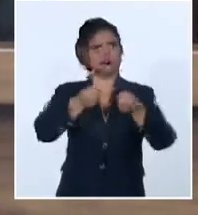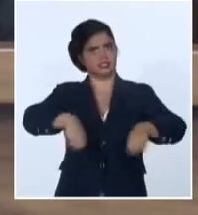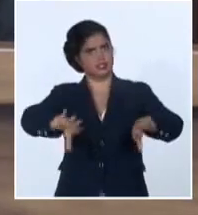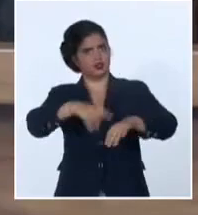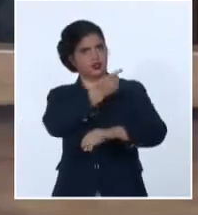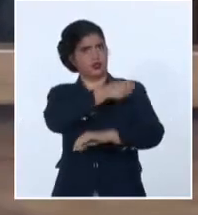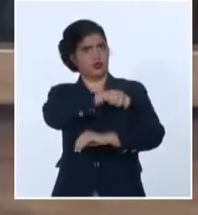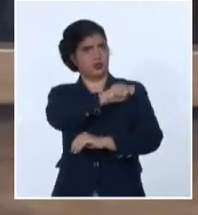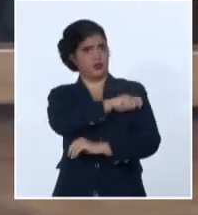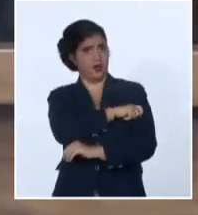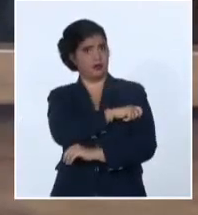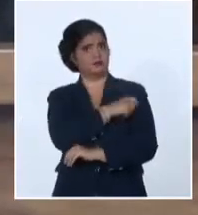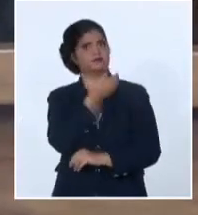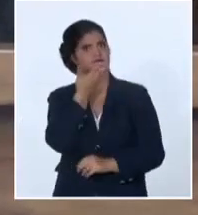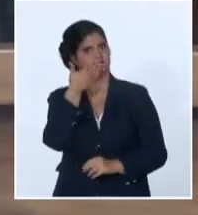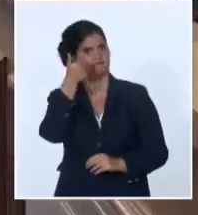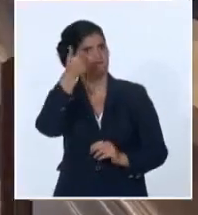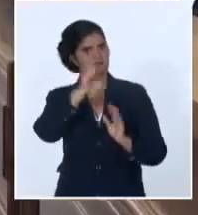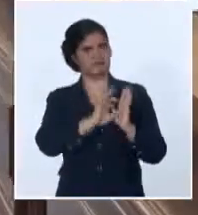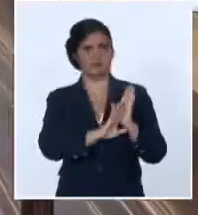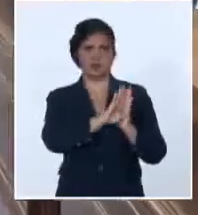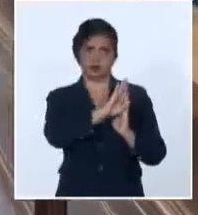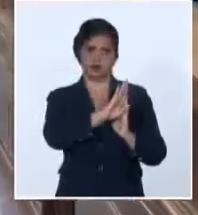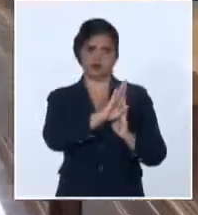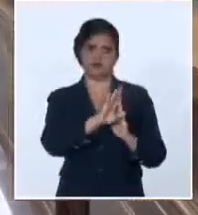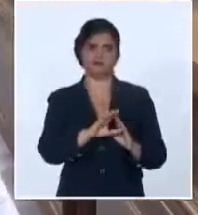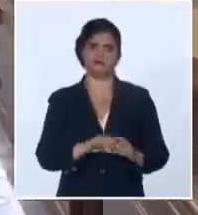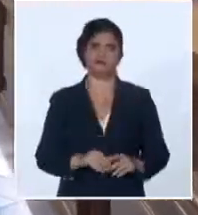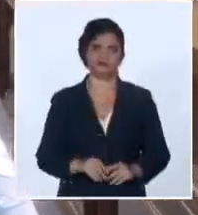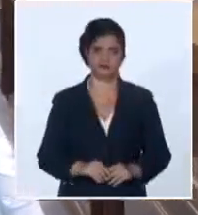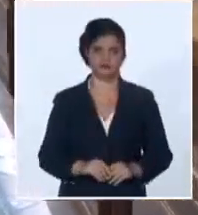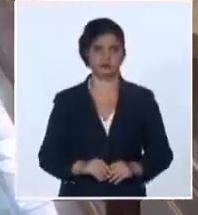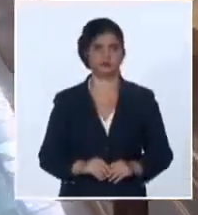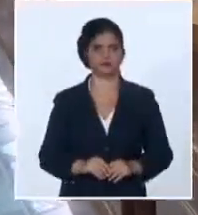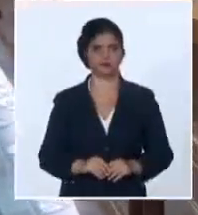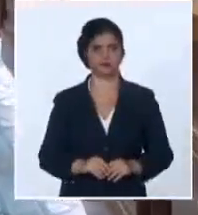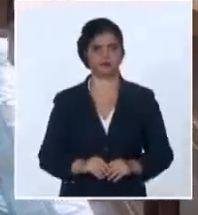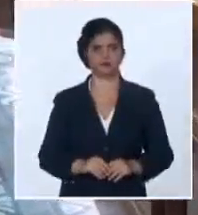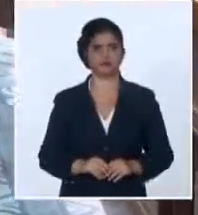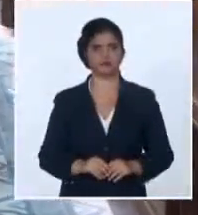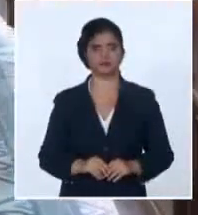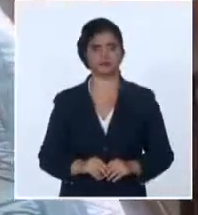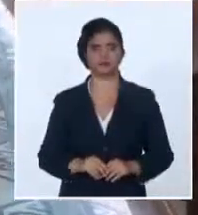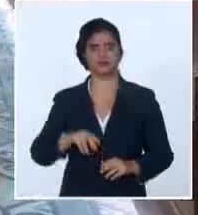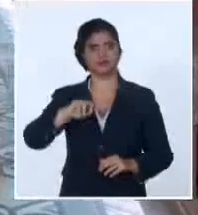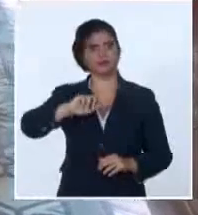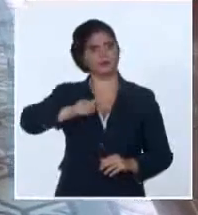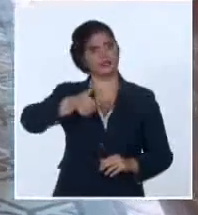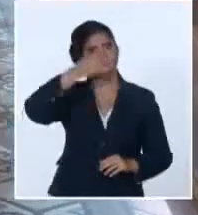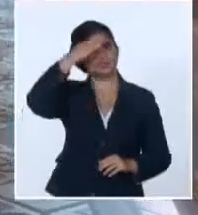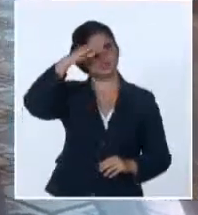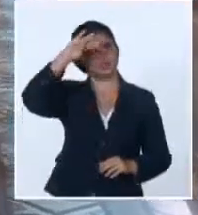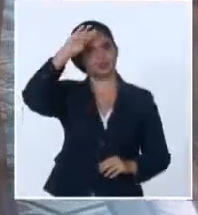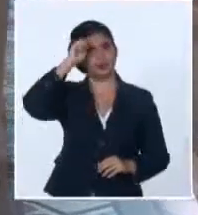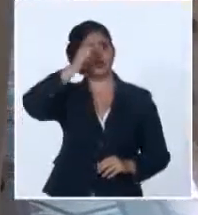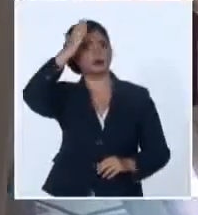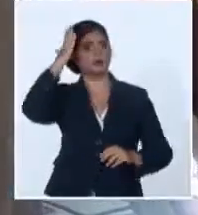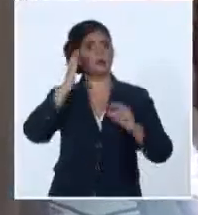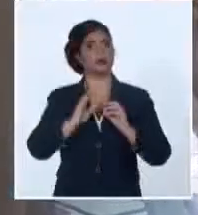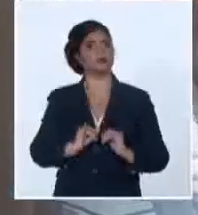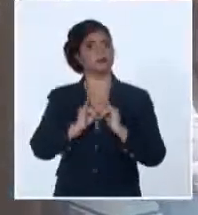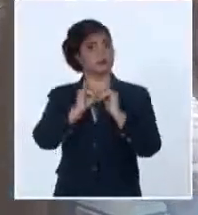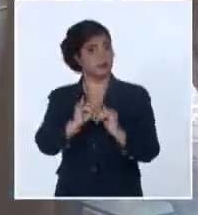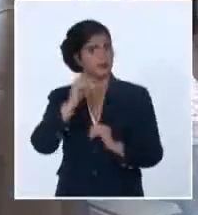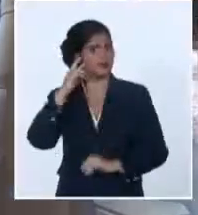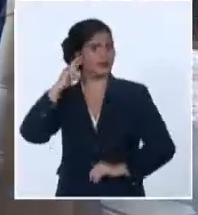incluso al contexto del mundo en que vivimos hoy. En esta sesión, el presidente cubano hizo un repaso de las relaciones históricas de